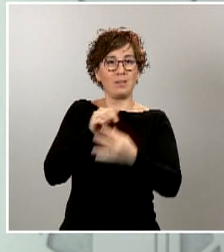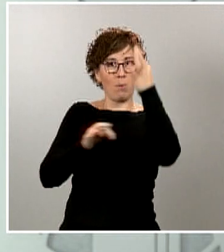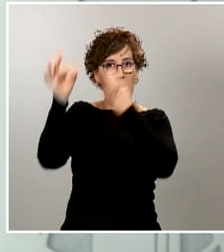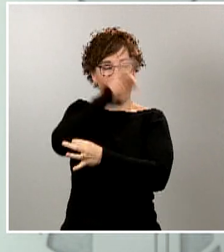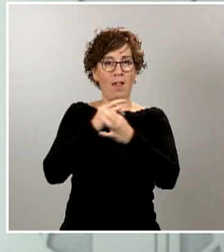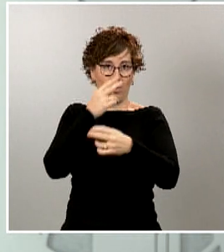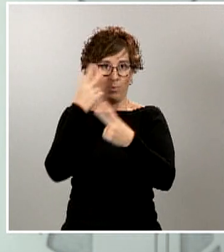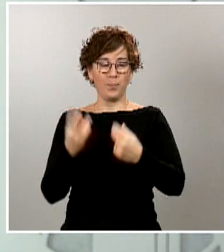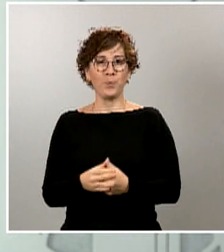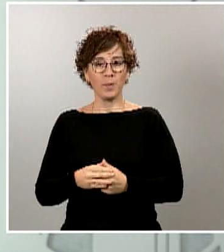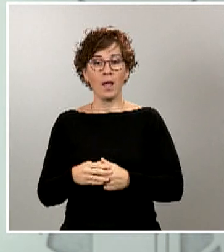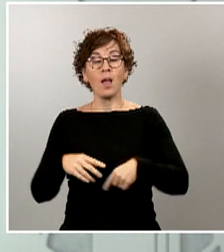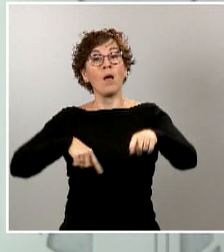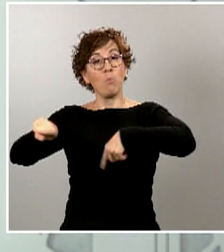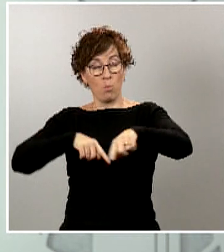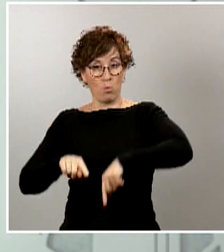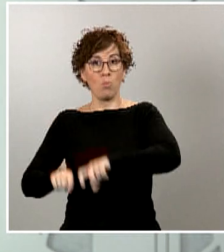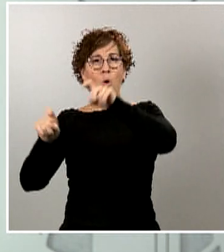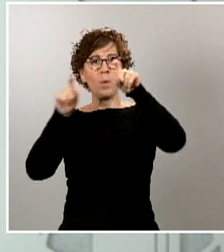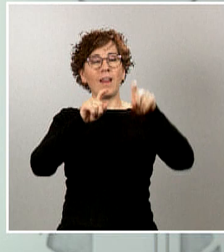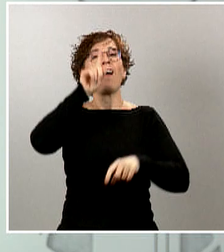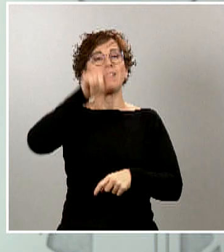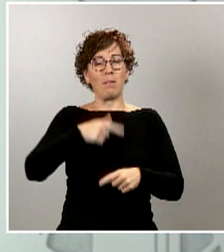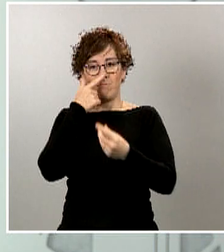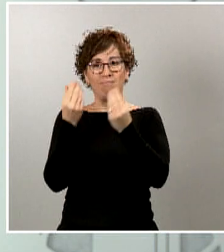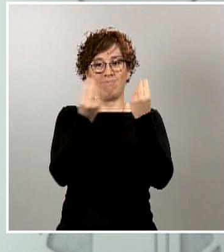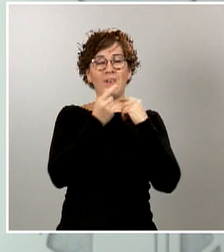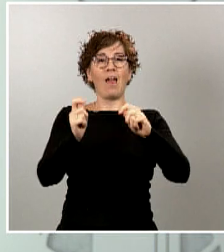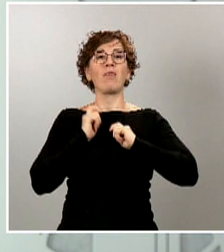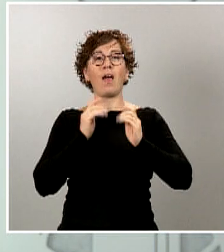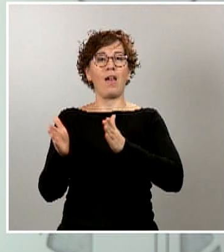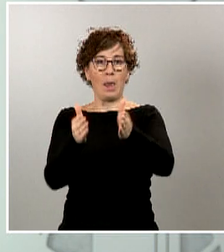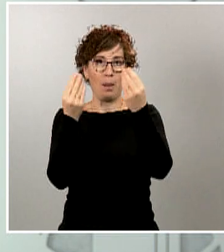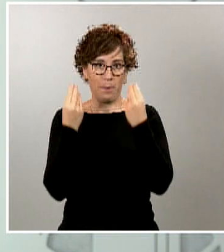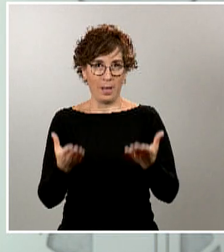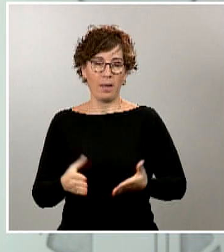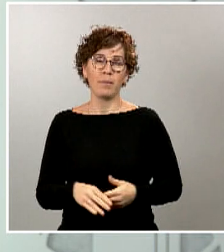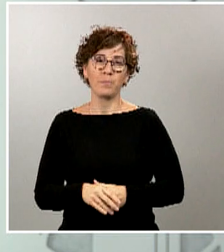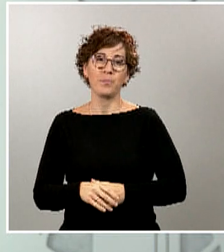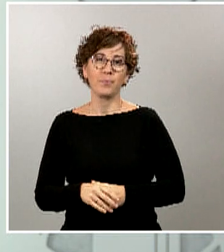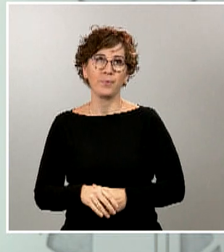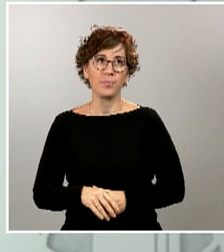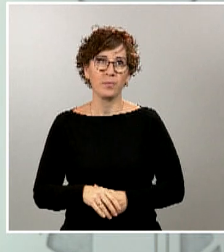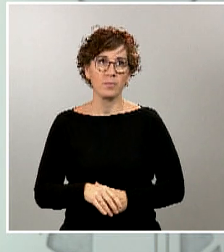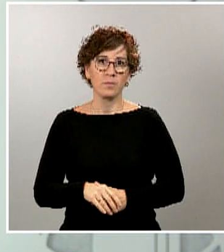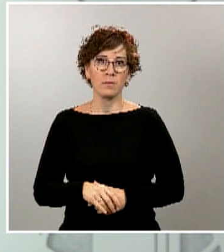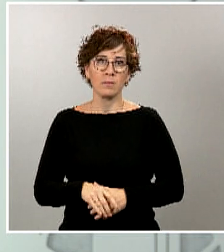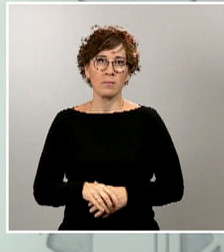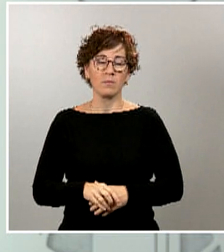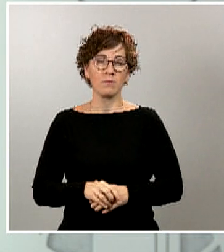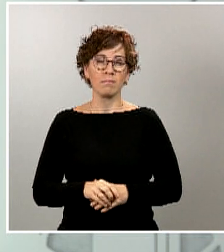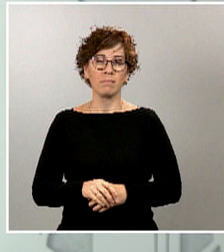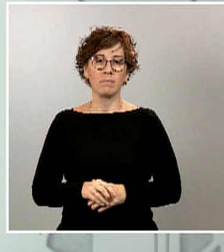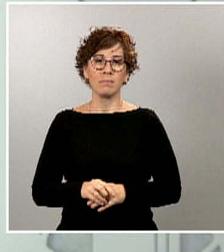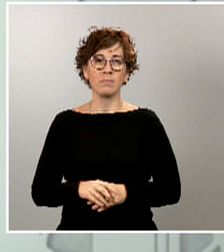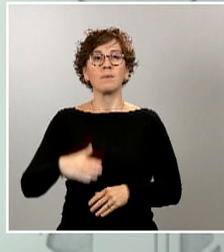que vamos conociendo también apuntan en esta dirección. Quería también, en segundo lugar,